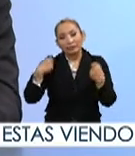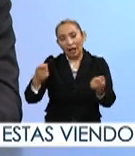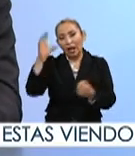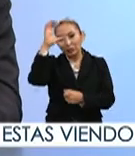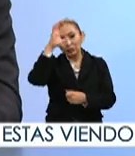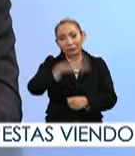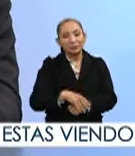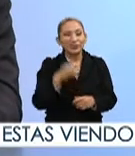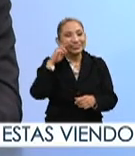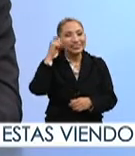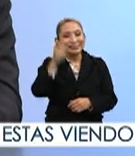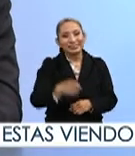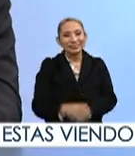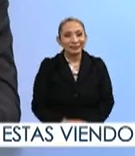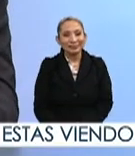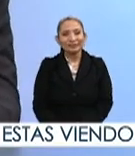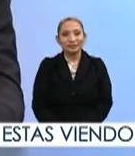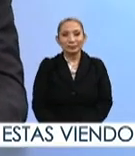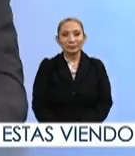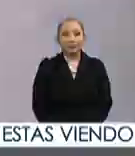la cultura. Vamos a conocerlo.